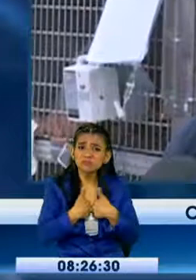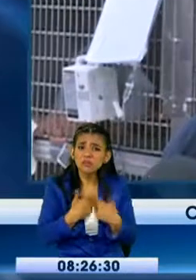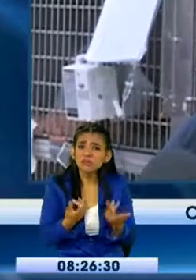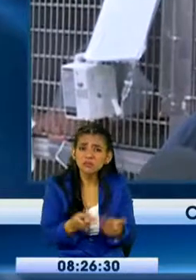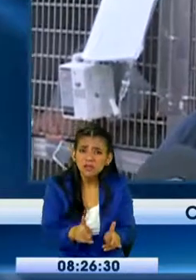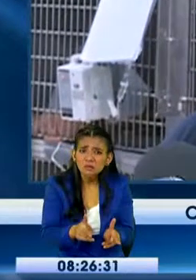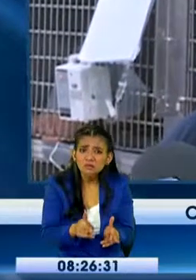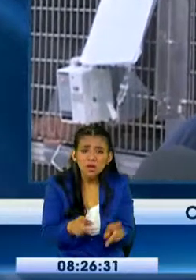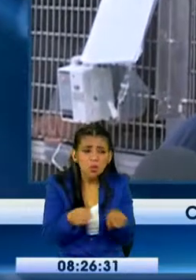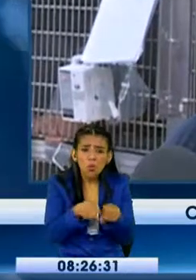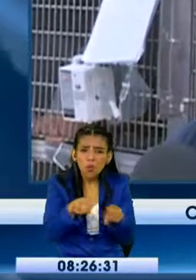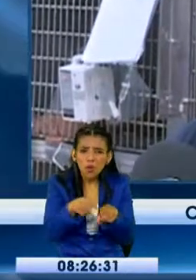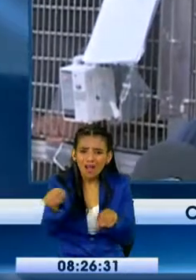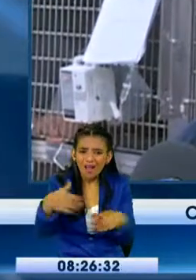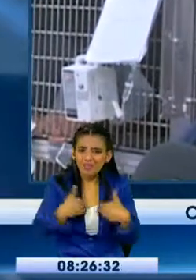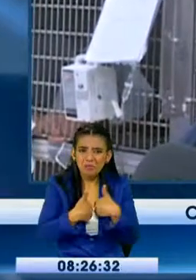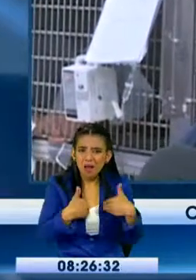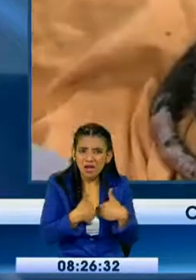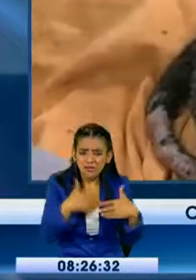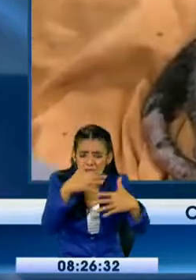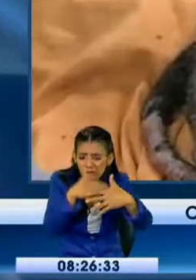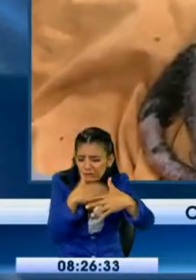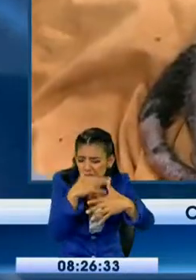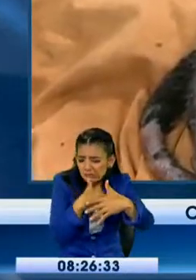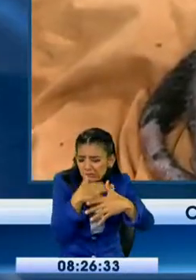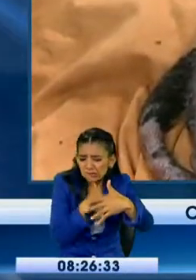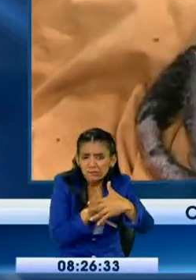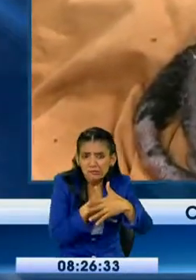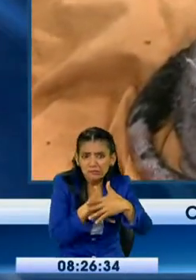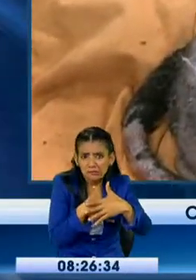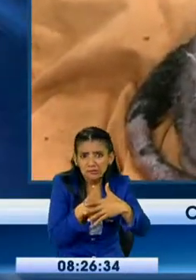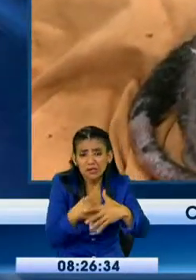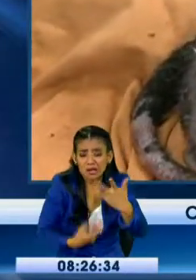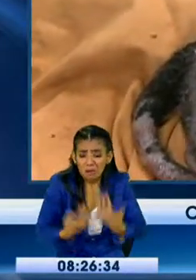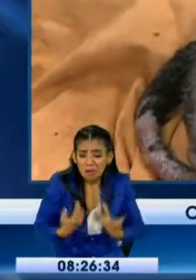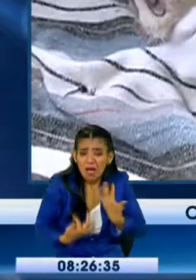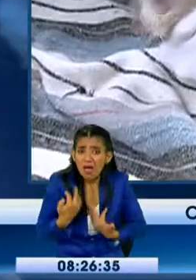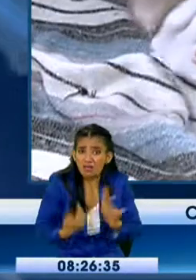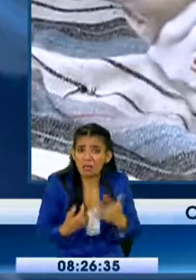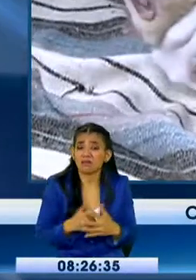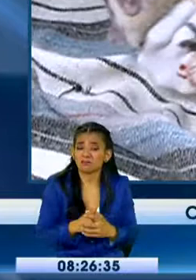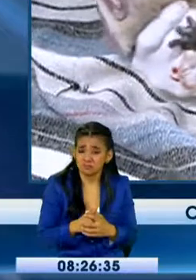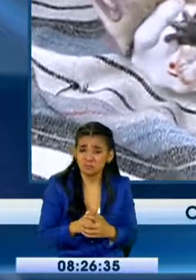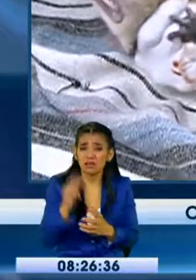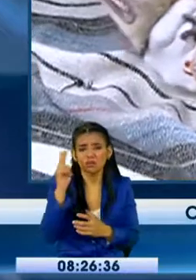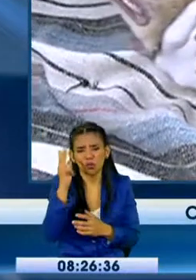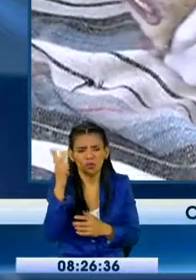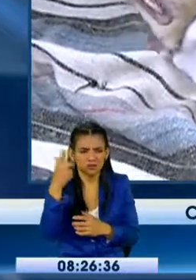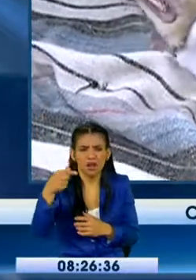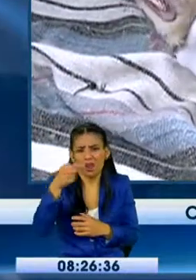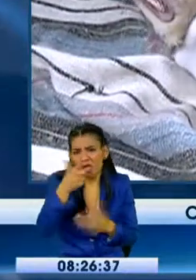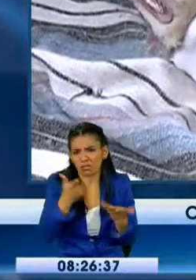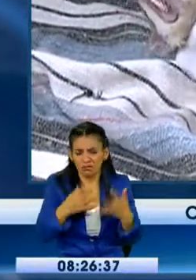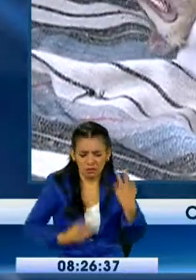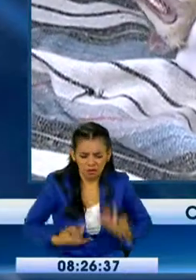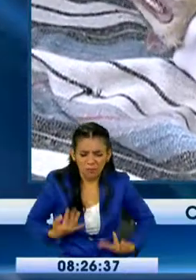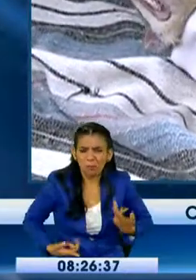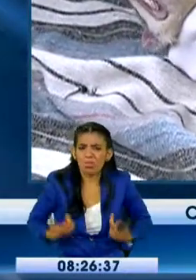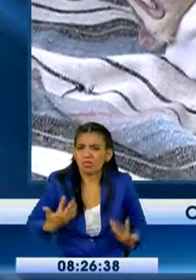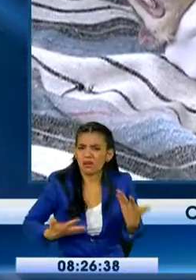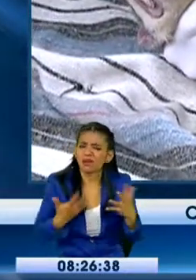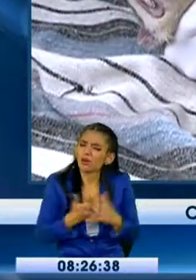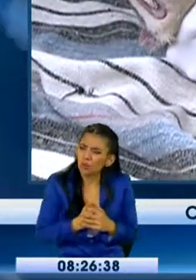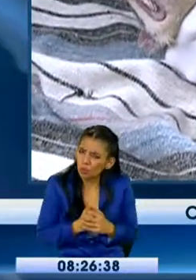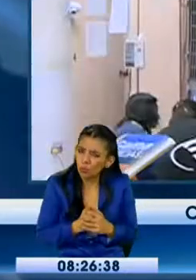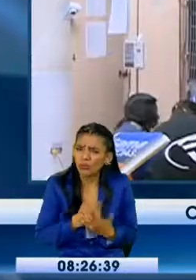el amor de madre, esa zarigüeya, hace que esté quemada en un 2-3%, grado 2 o grado 3. En fin, es lamentable.